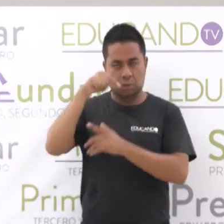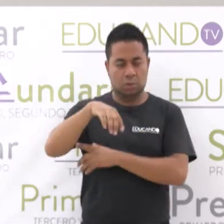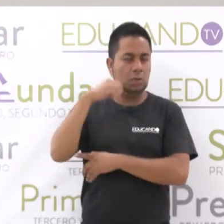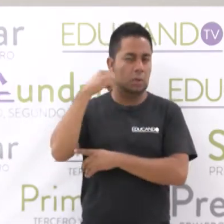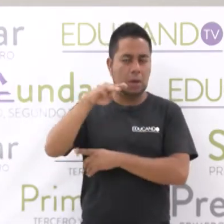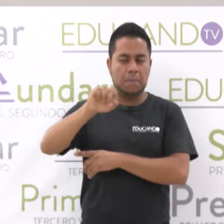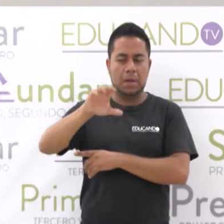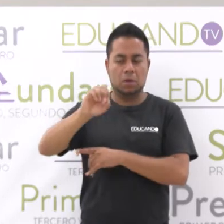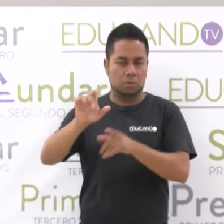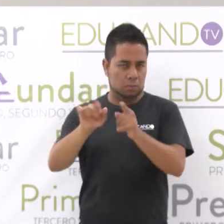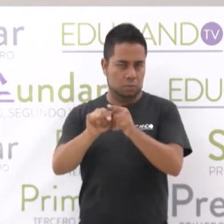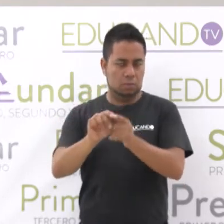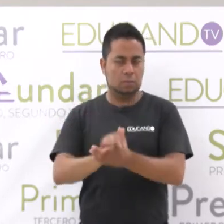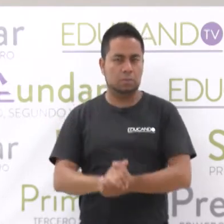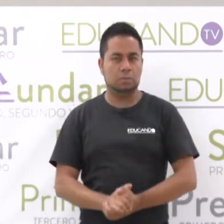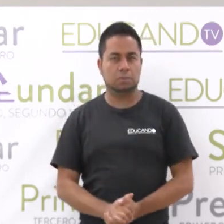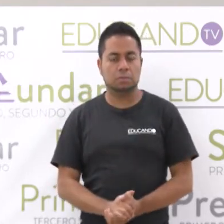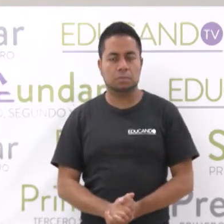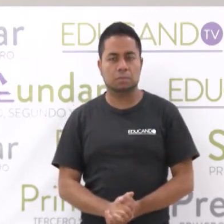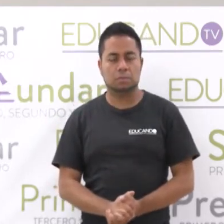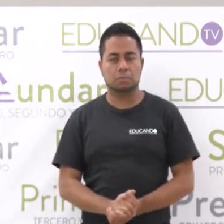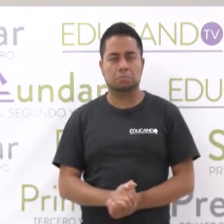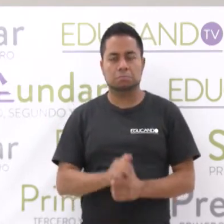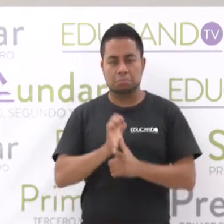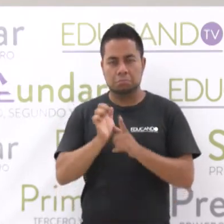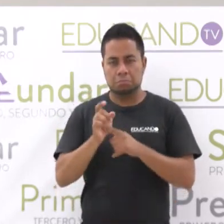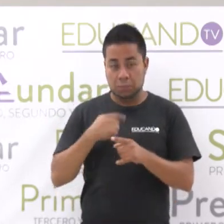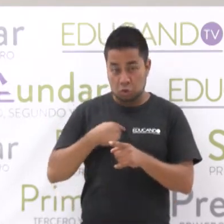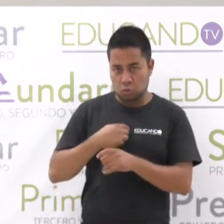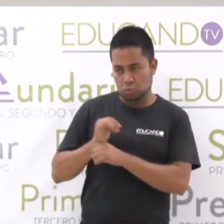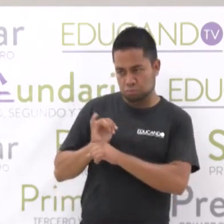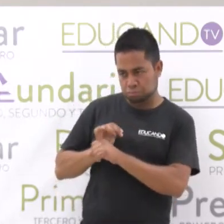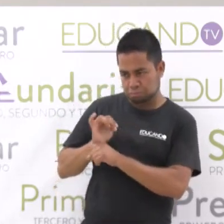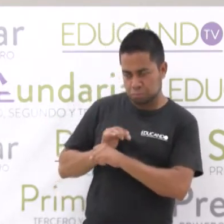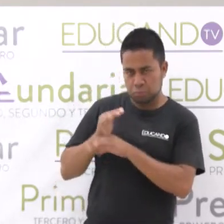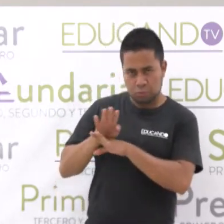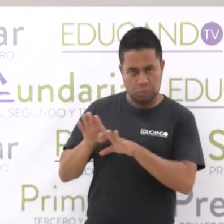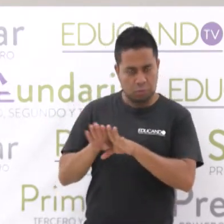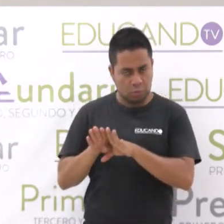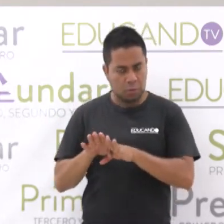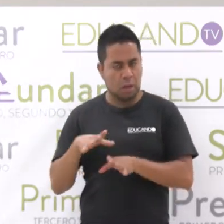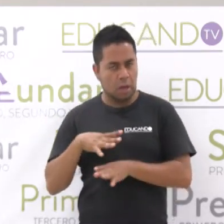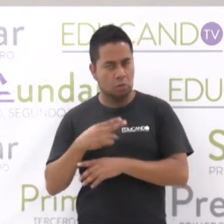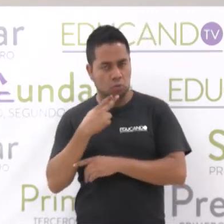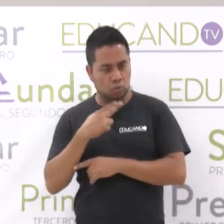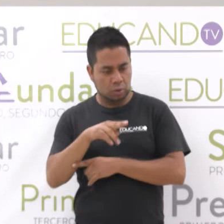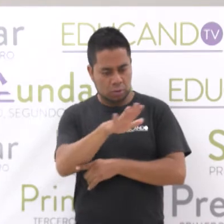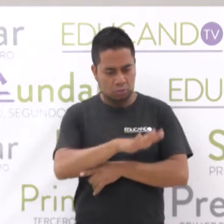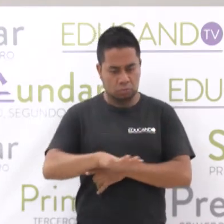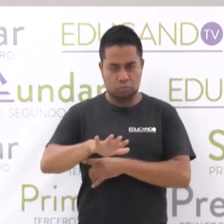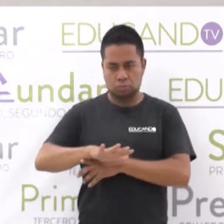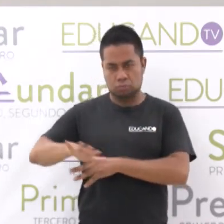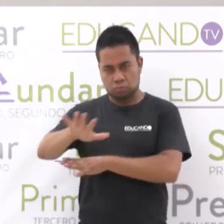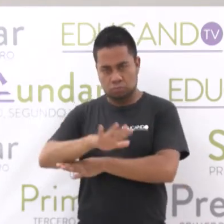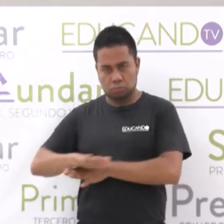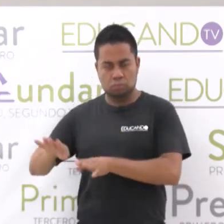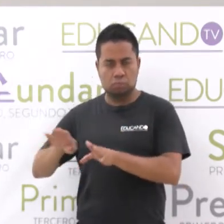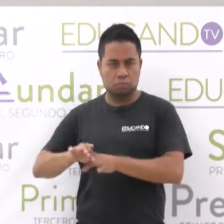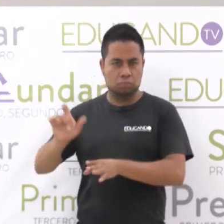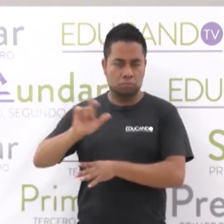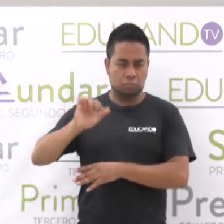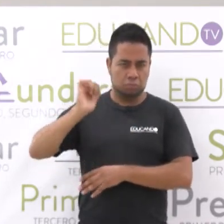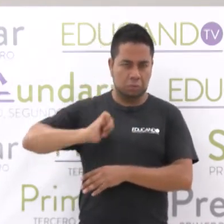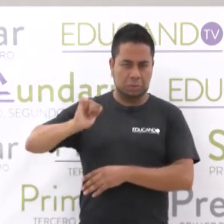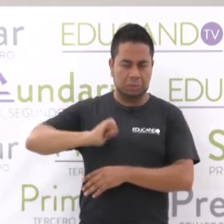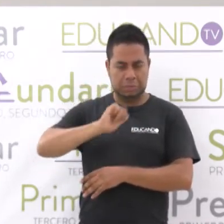Oaxaca. Y entonces estaba yo haciendo esta investigación acerca de cómo se han utilizado esos espacios pues desde la época